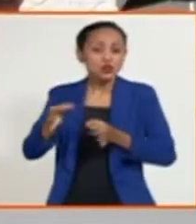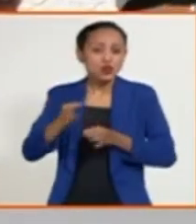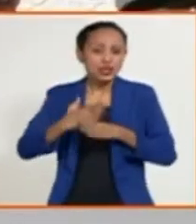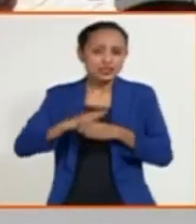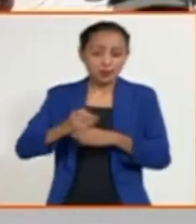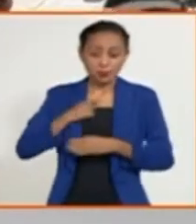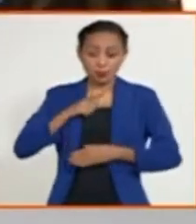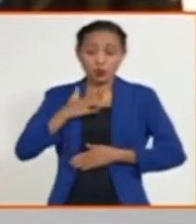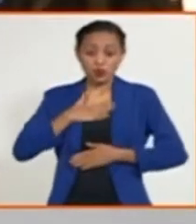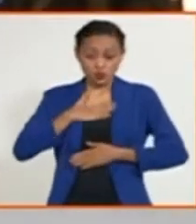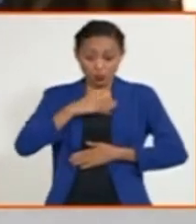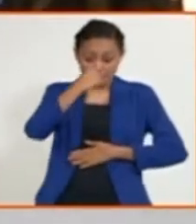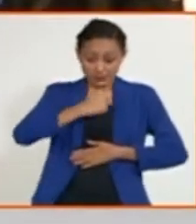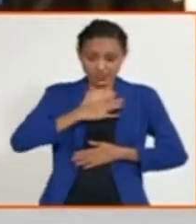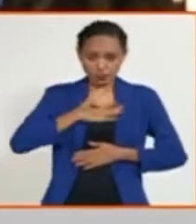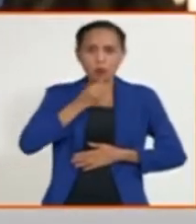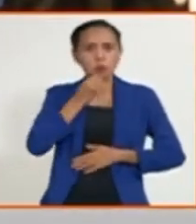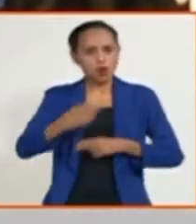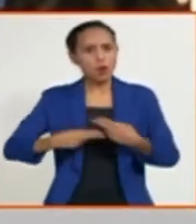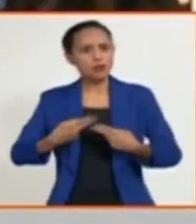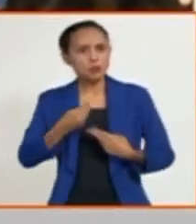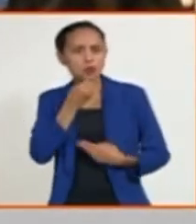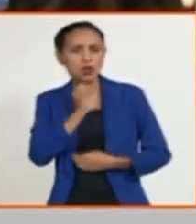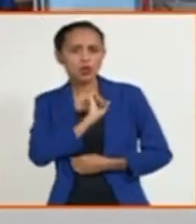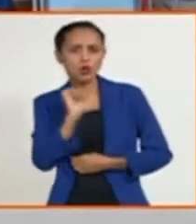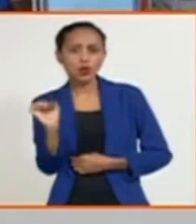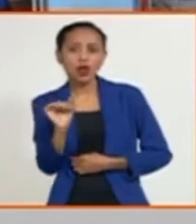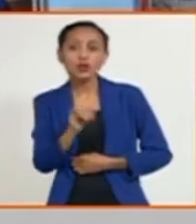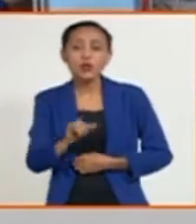sea capaz de hacer y de lo que el medio me demande.